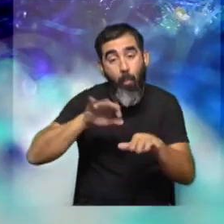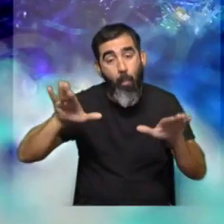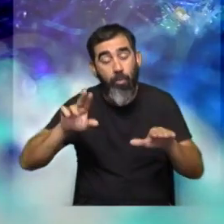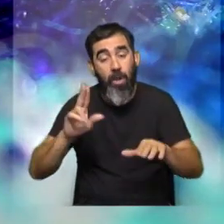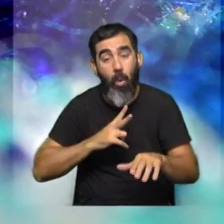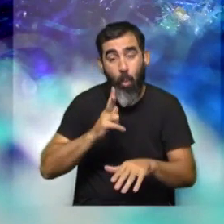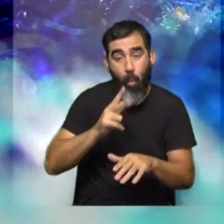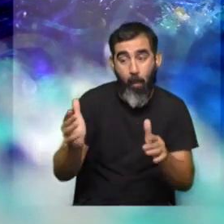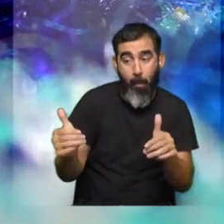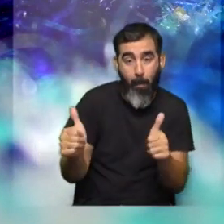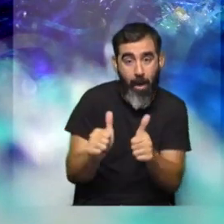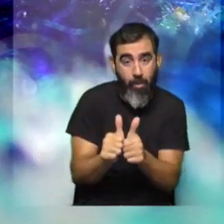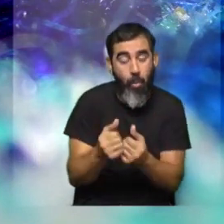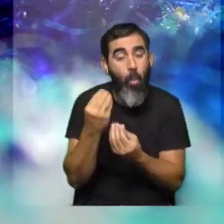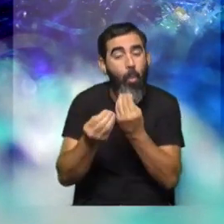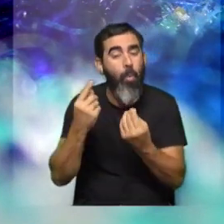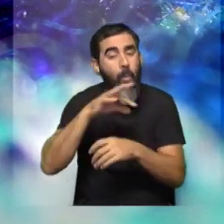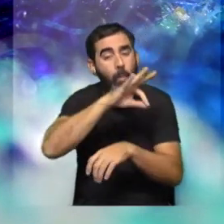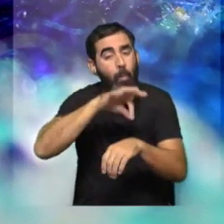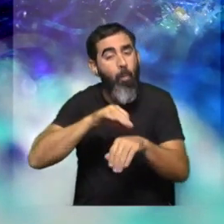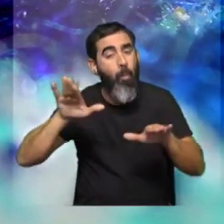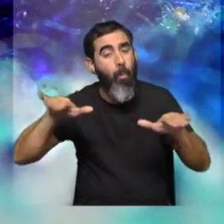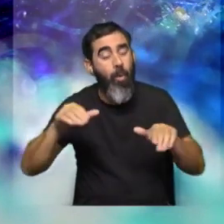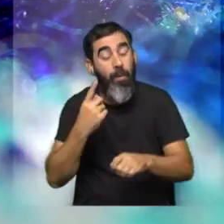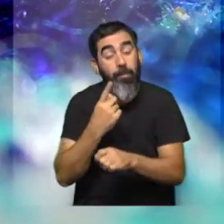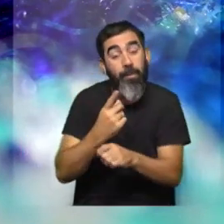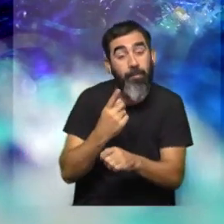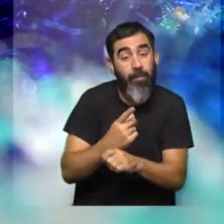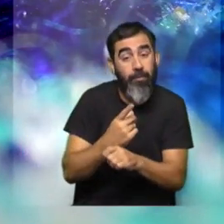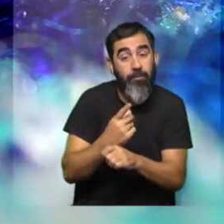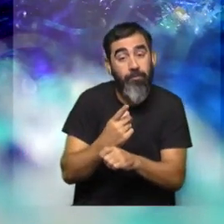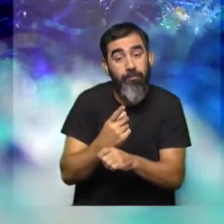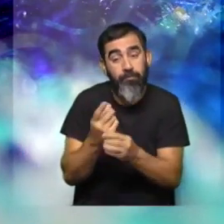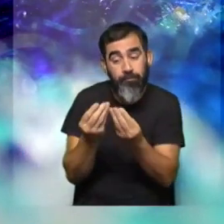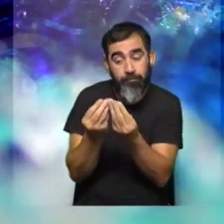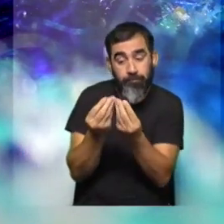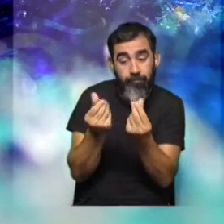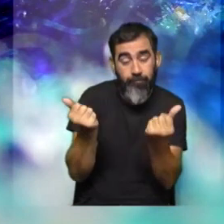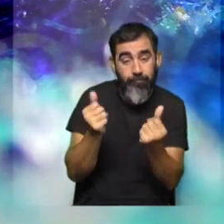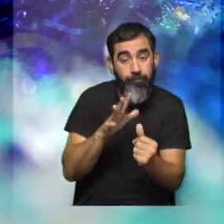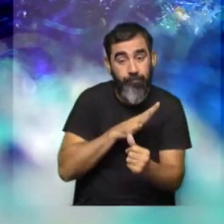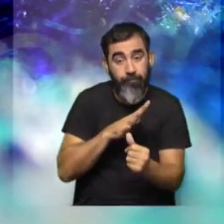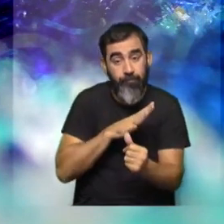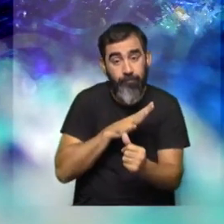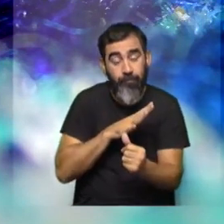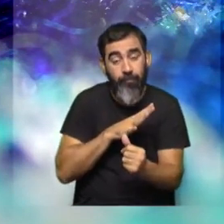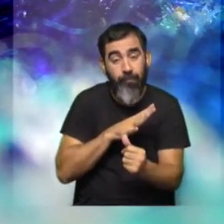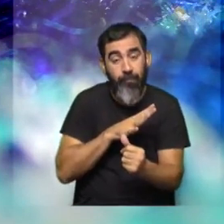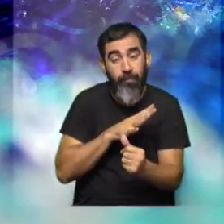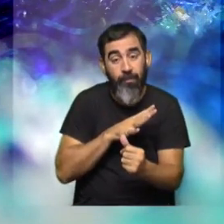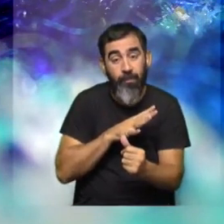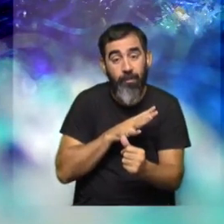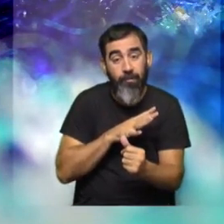es estudiar cómo las moscas, primero, los receptores moleculares o las proteínas que utilizan